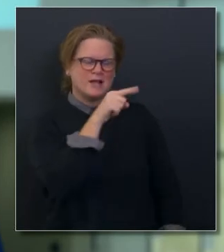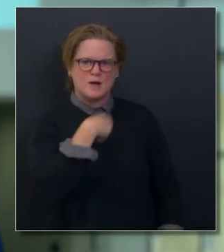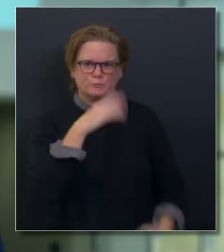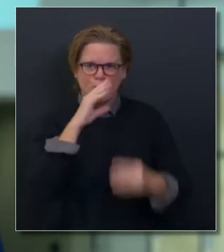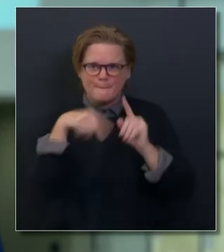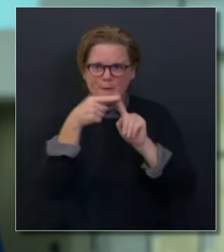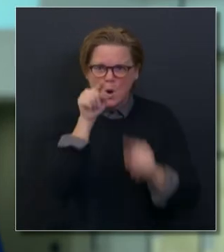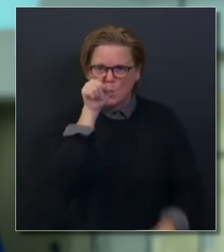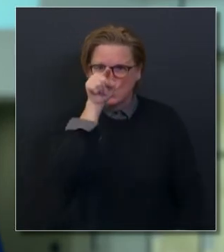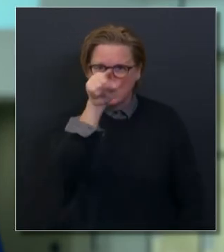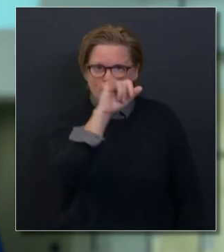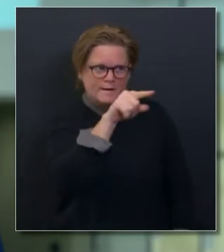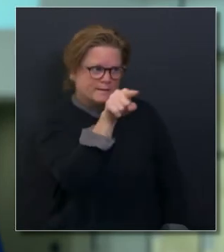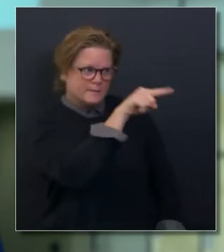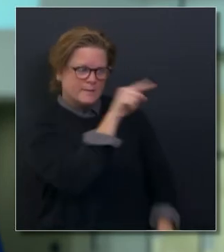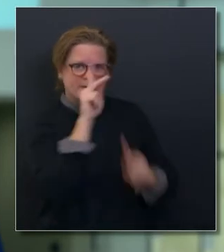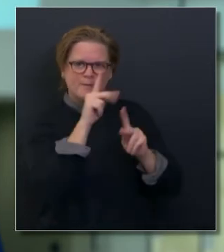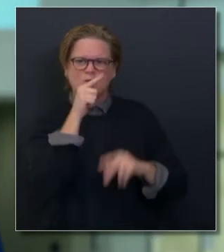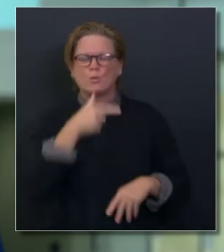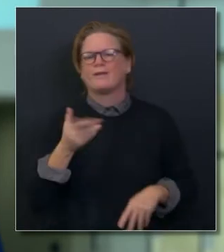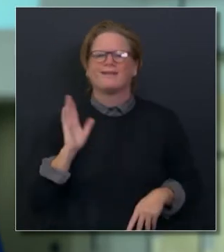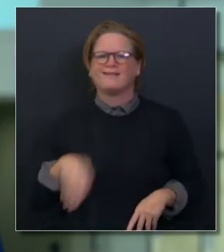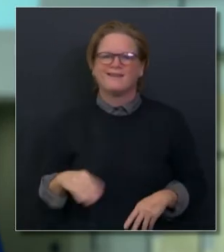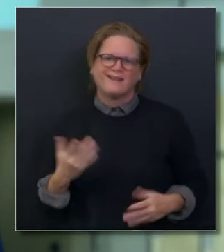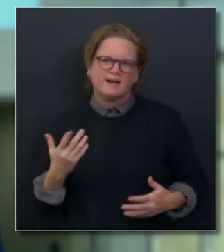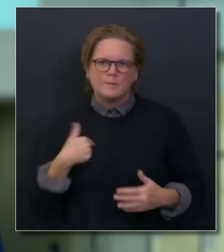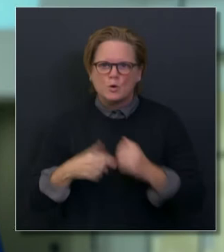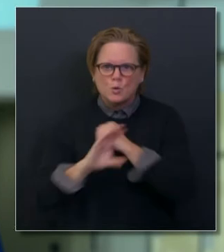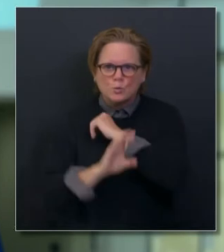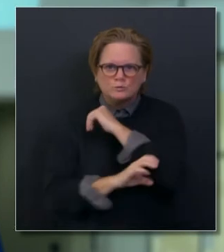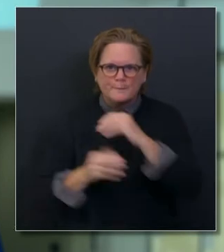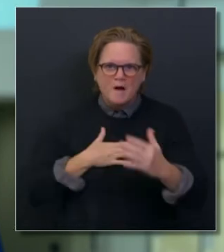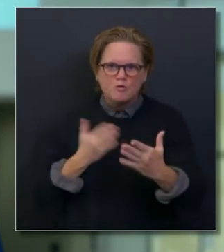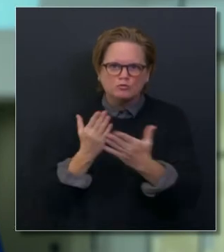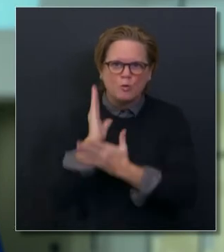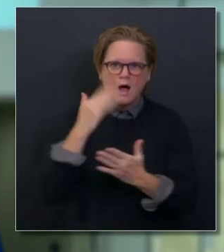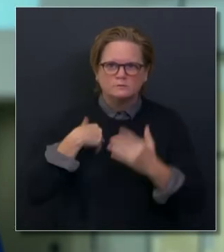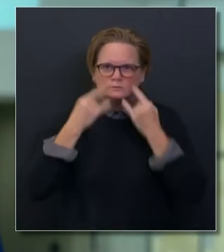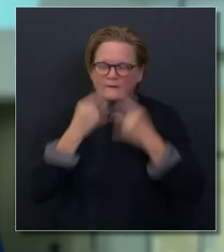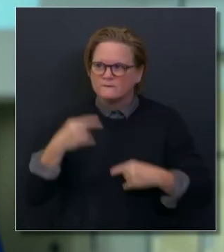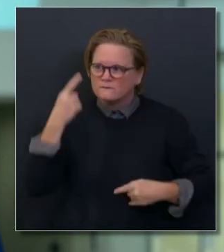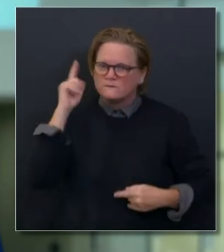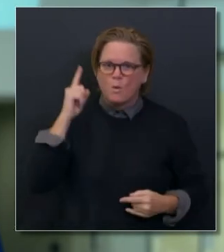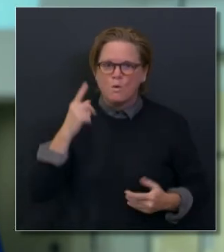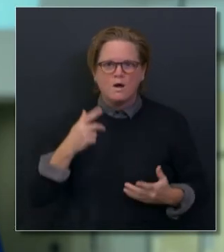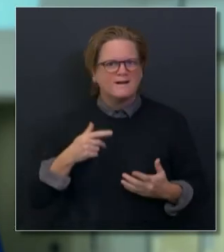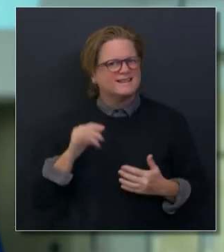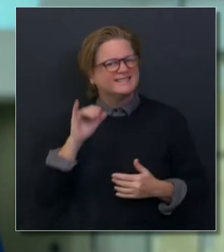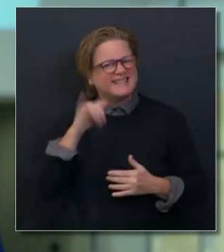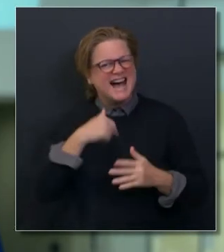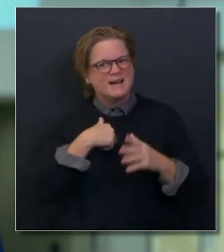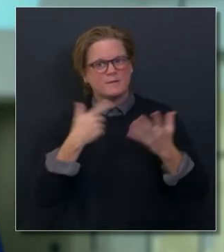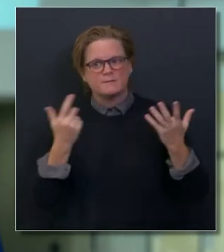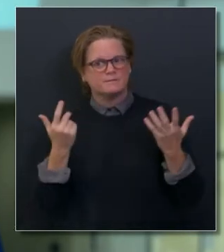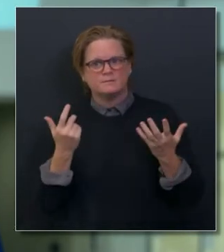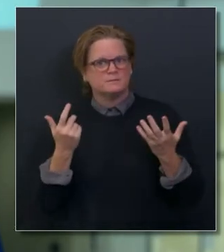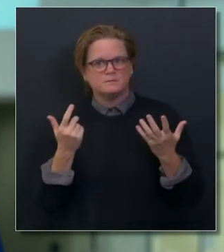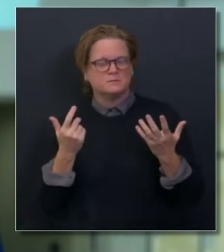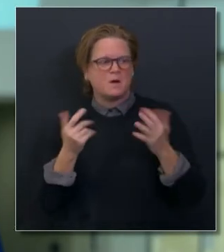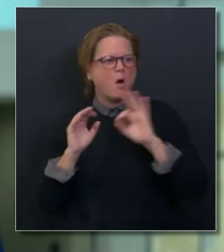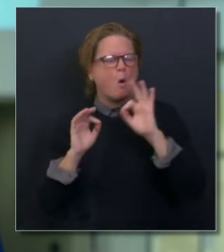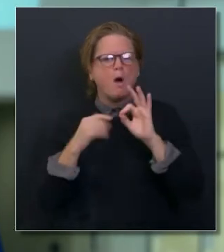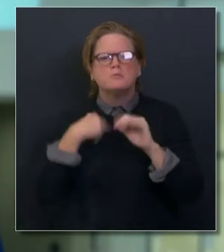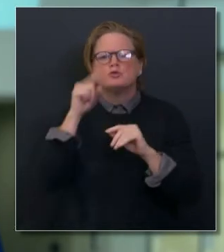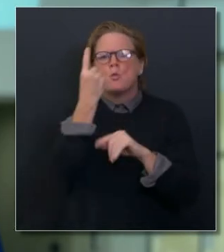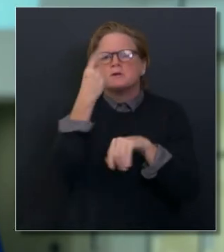tomar la decisión, especialmente en los días feriados por venir y hablar de las reuniones. Ah, lo voy a hacer